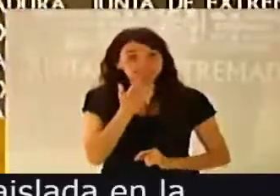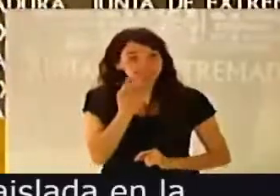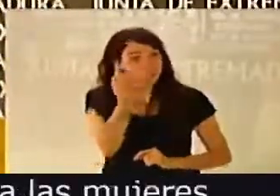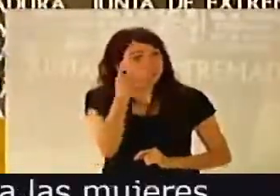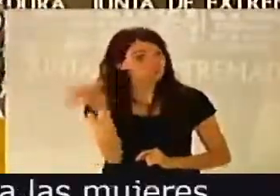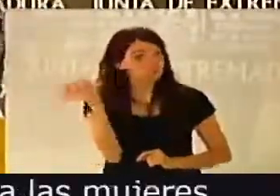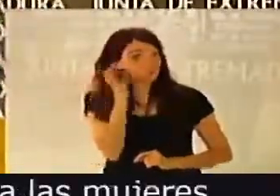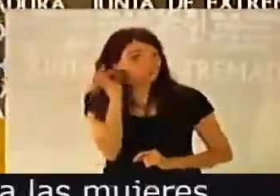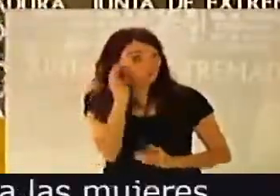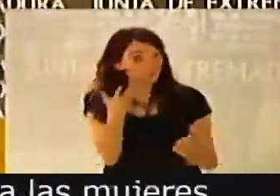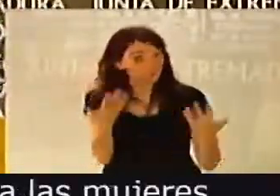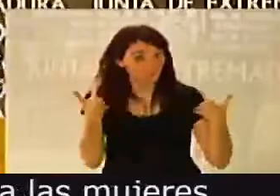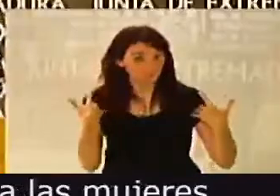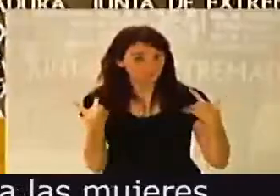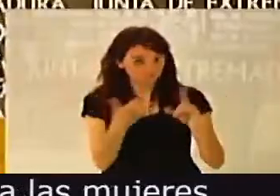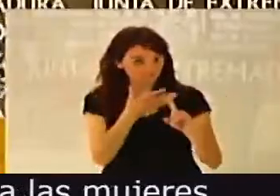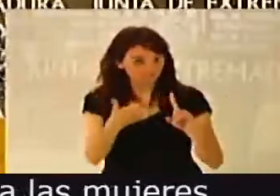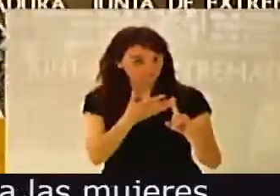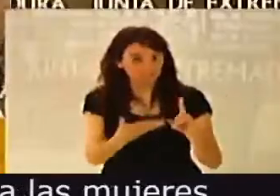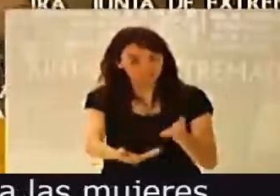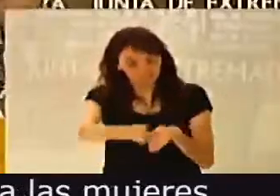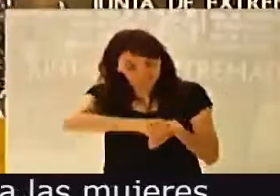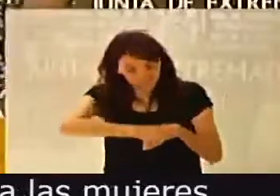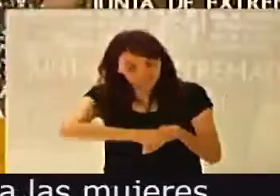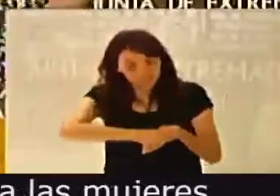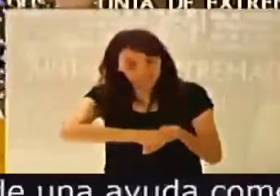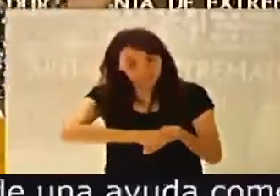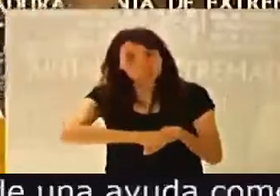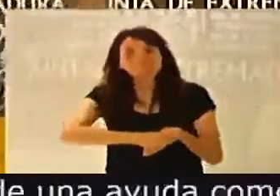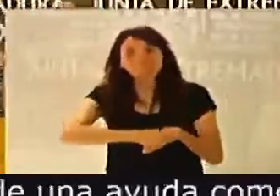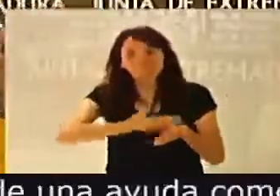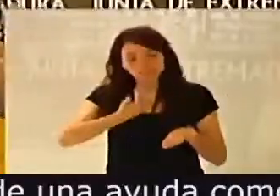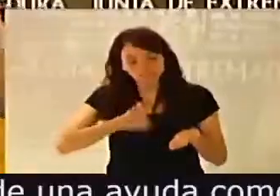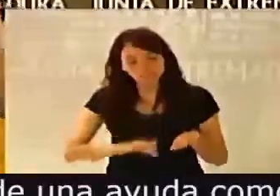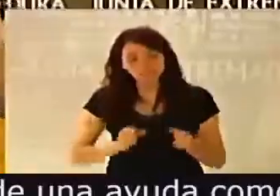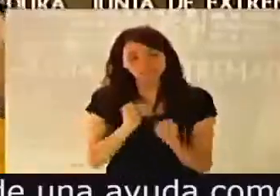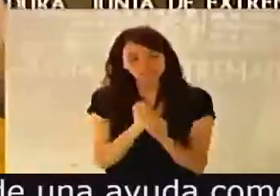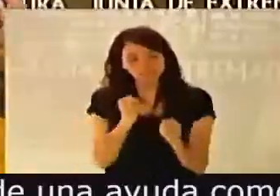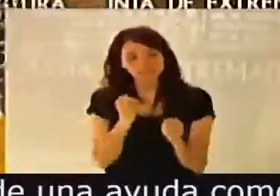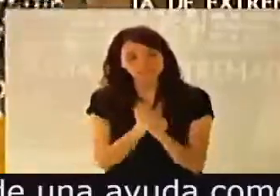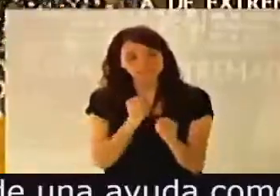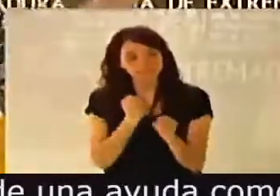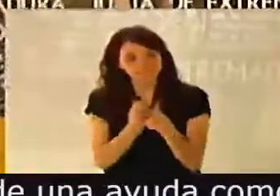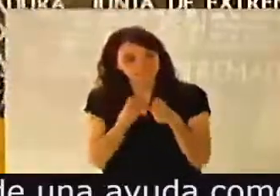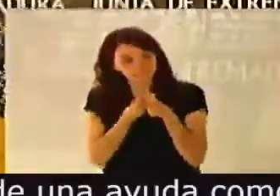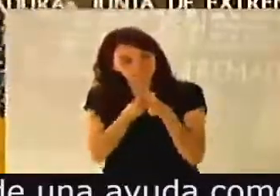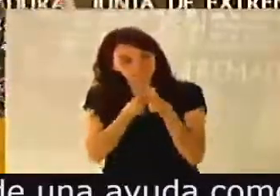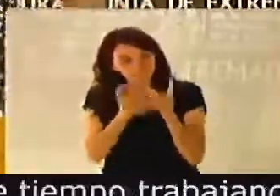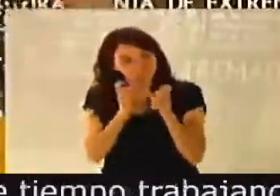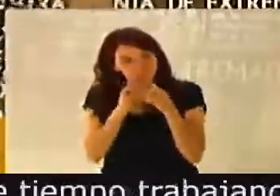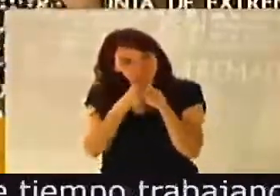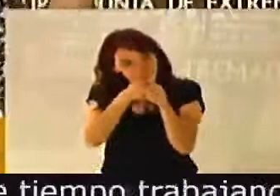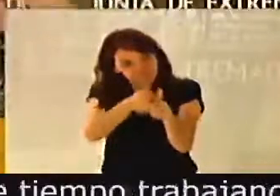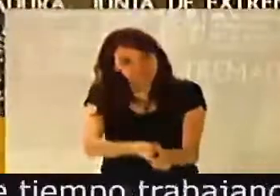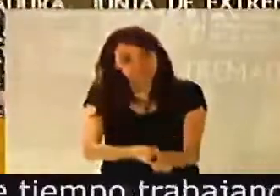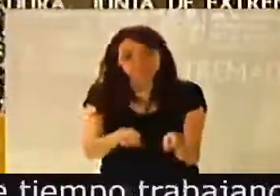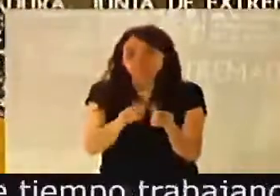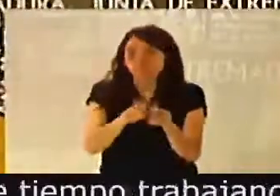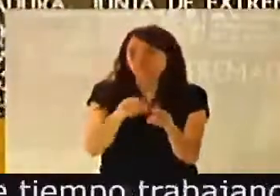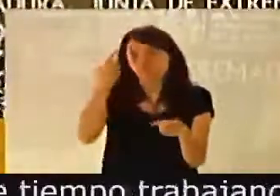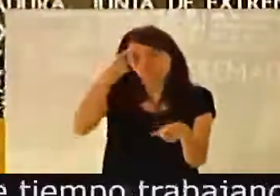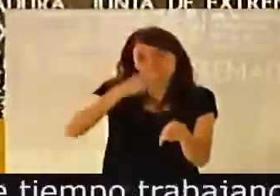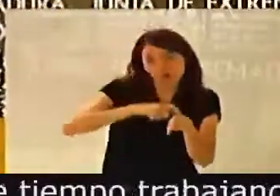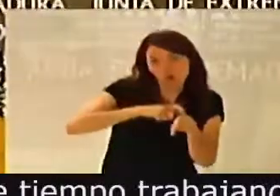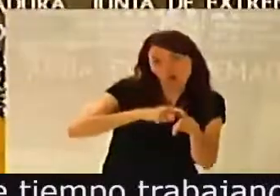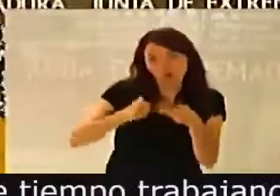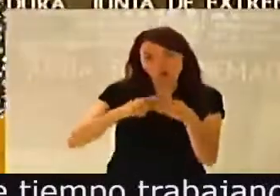como esta que hoy estamos convocando, se viene desde hace tiempo trabajando con ella. desde la psicóloga que la atiende, desde la profesional